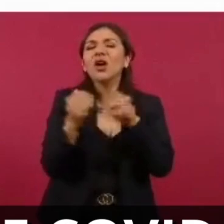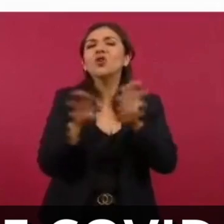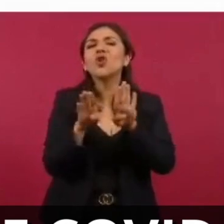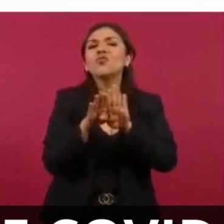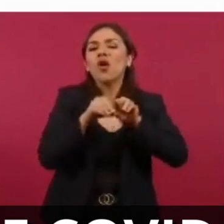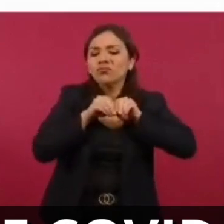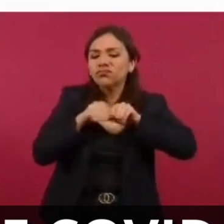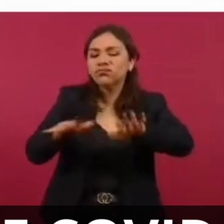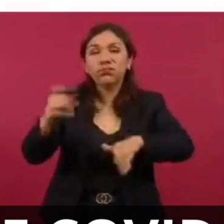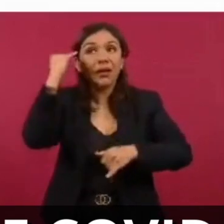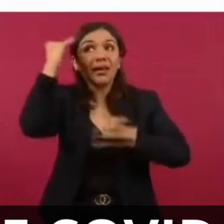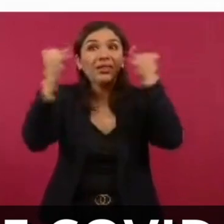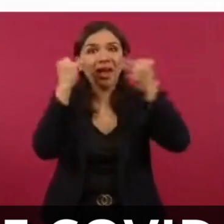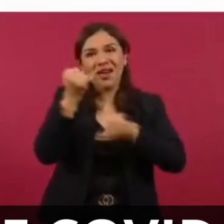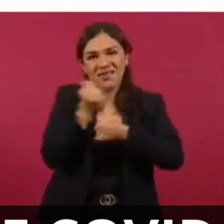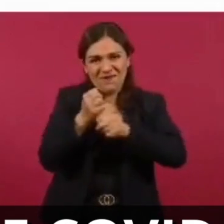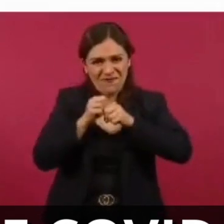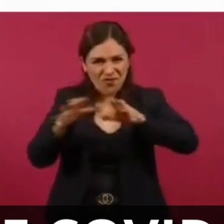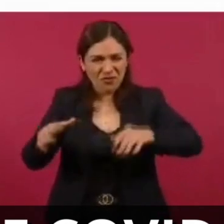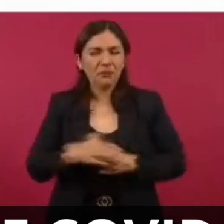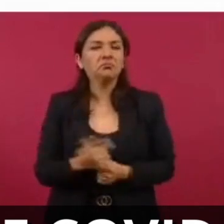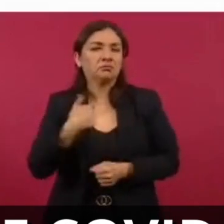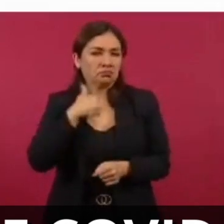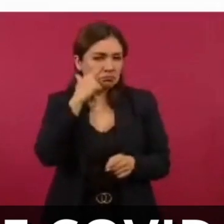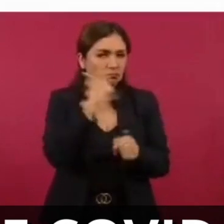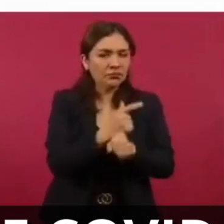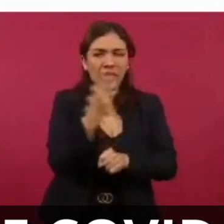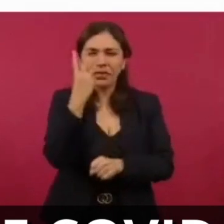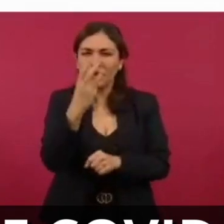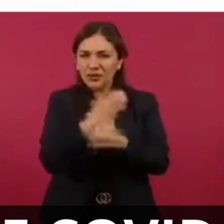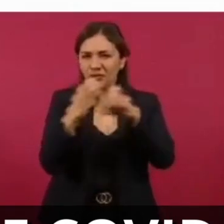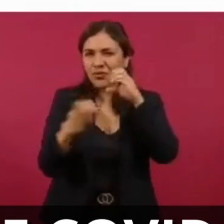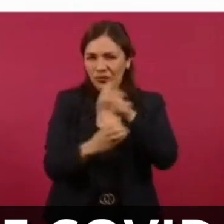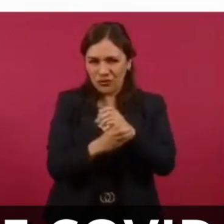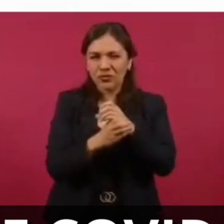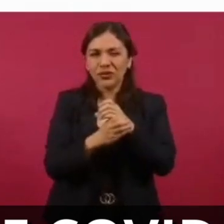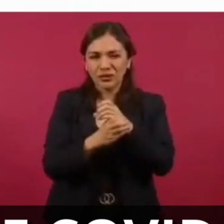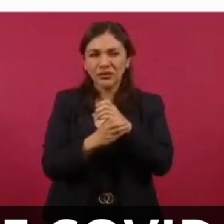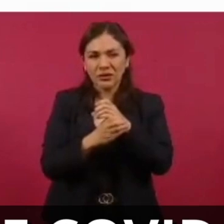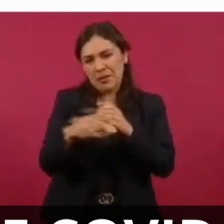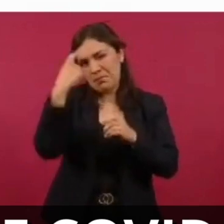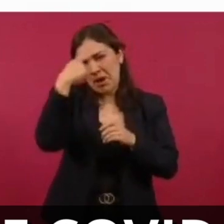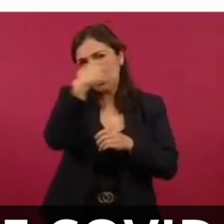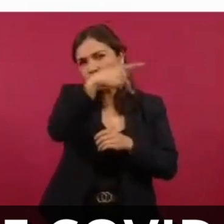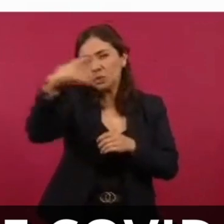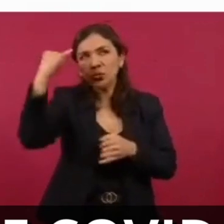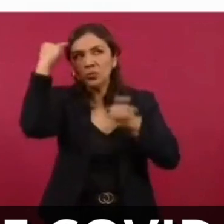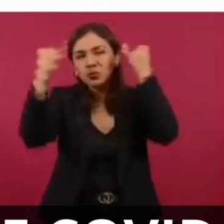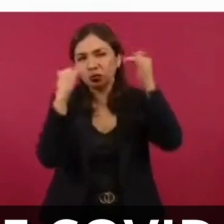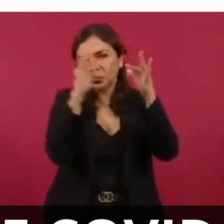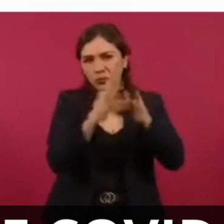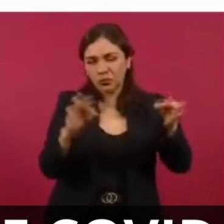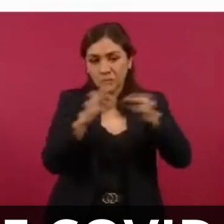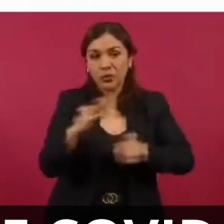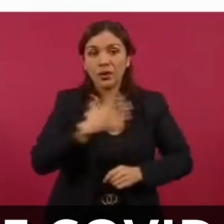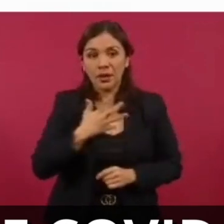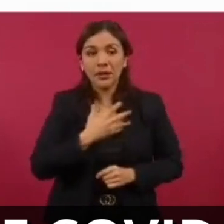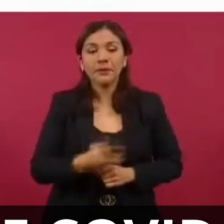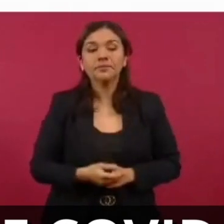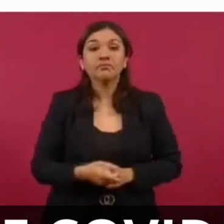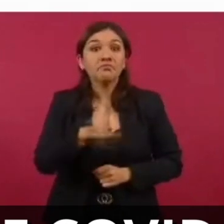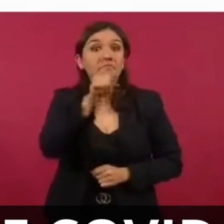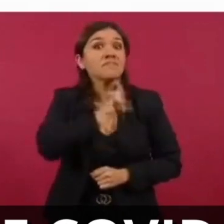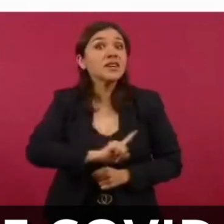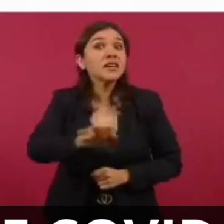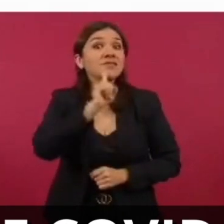idea. Y en ello identificamos tres líneas de narrativa donde vemos tres mentiras,